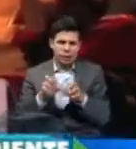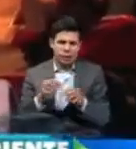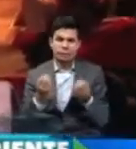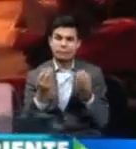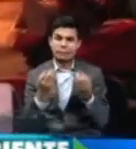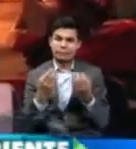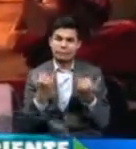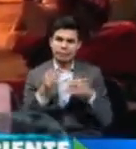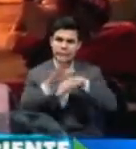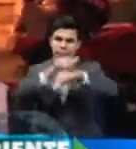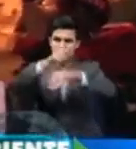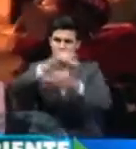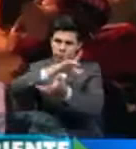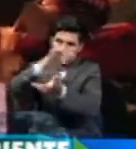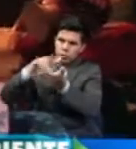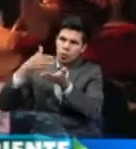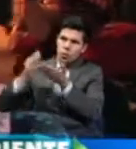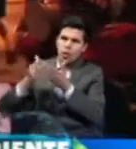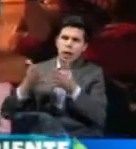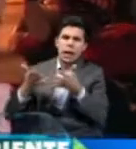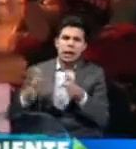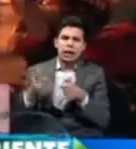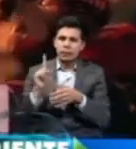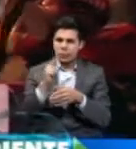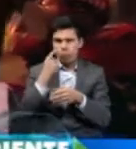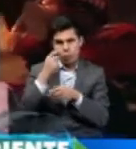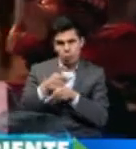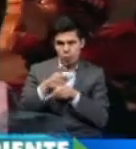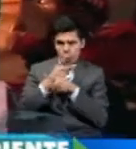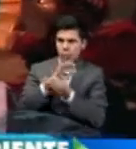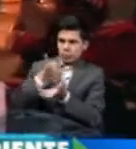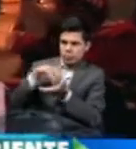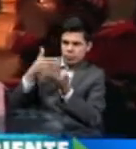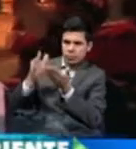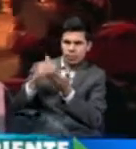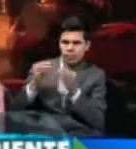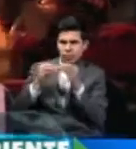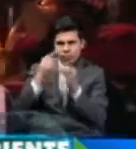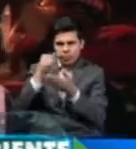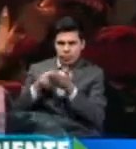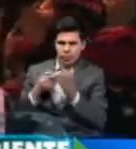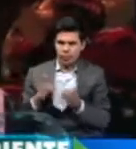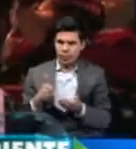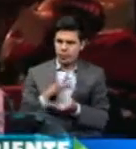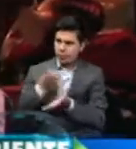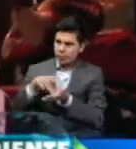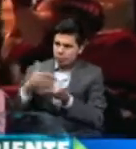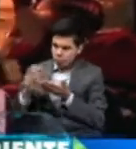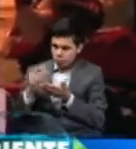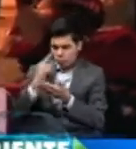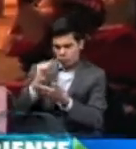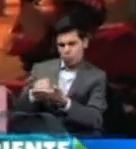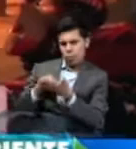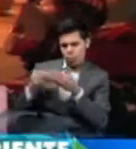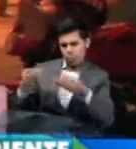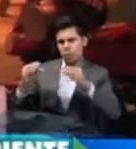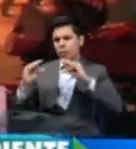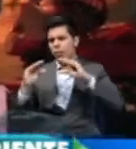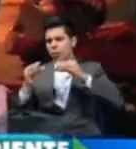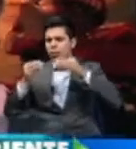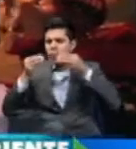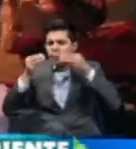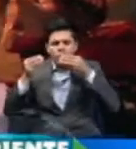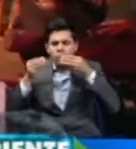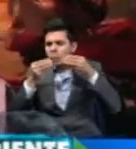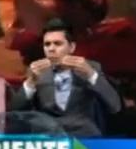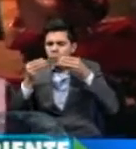alimentos en sitios reconocidos y de su confianza, y que verifiquemos la textura del pescado en el momento de su compra. De igual manera, que verifiquemos que el pescado